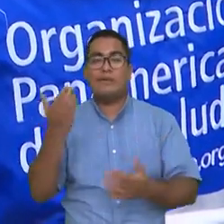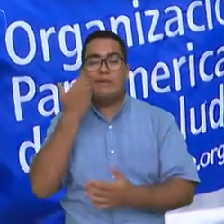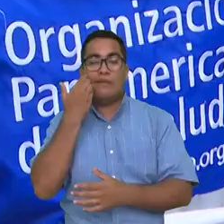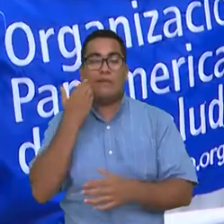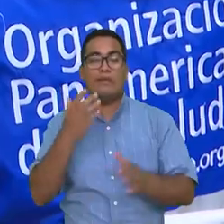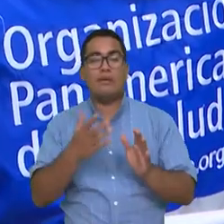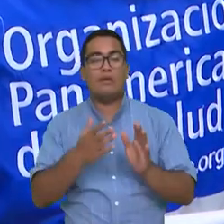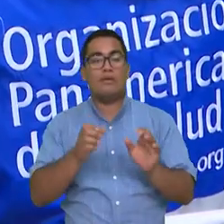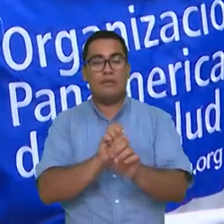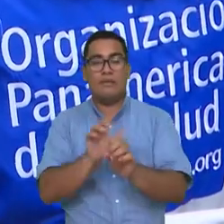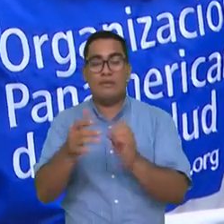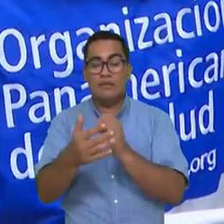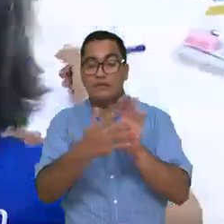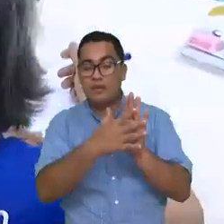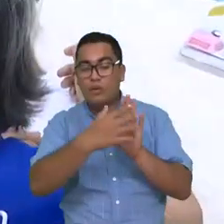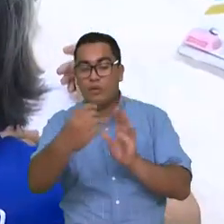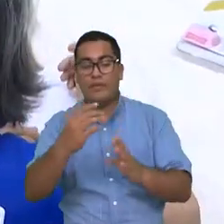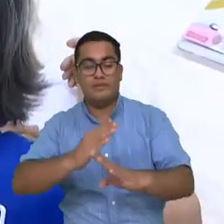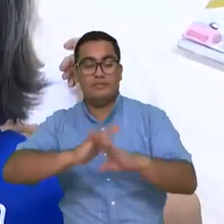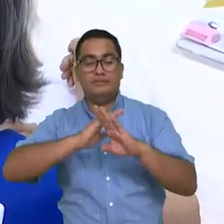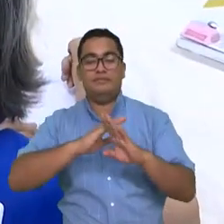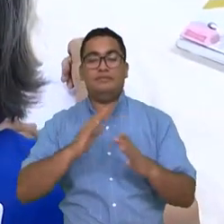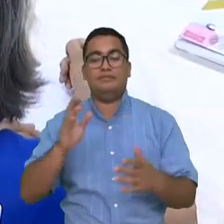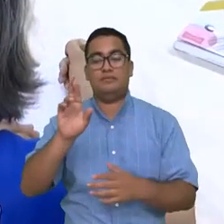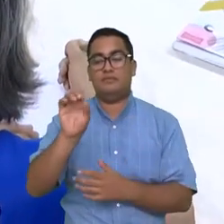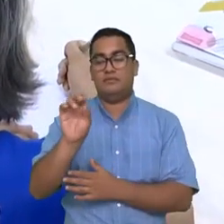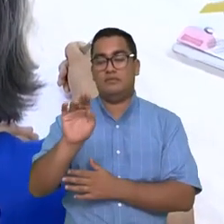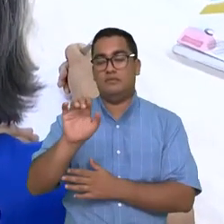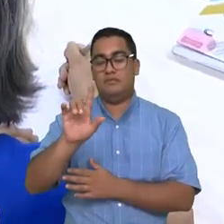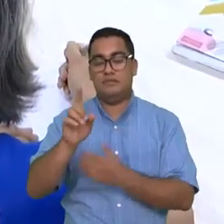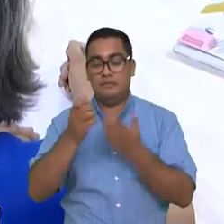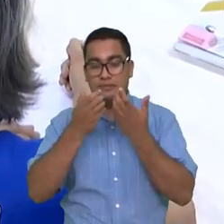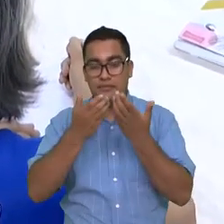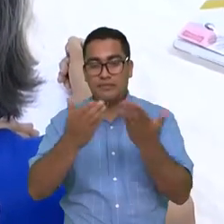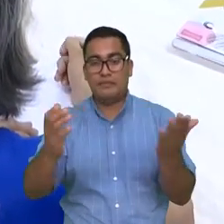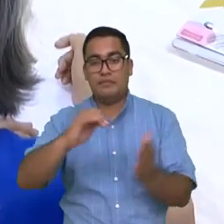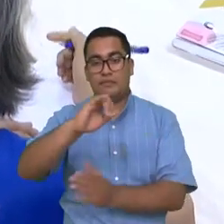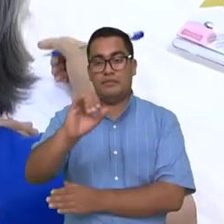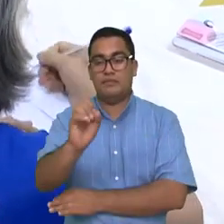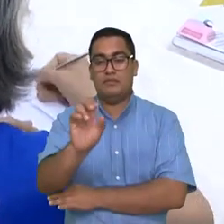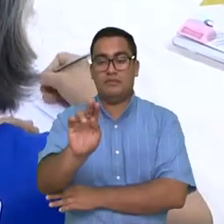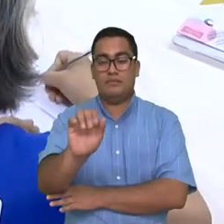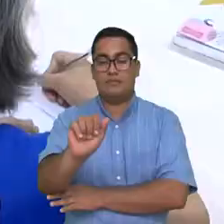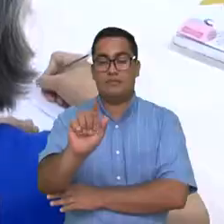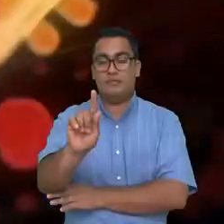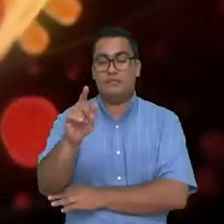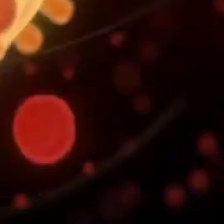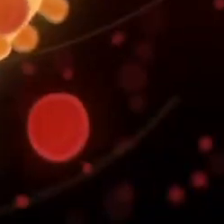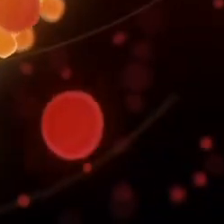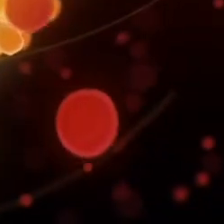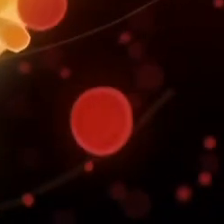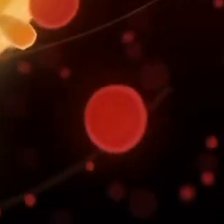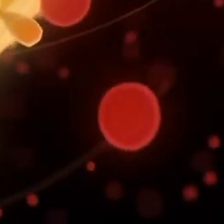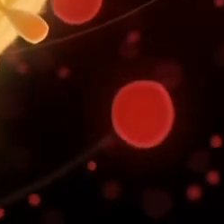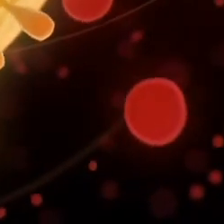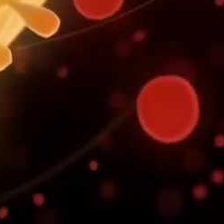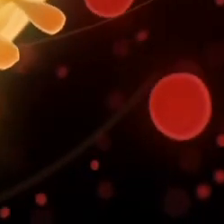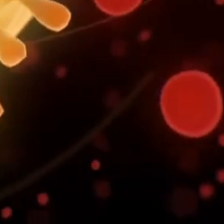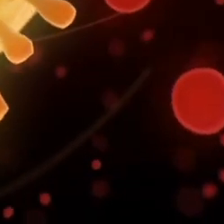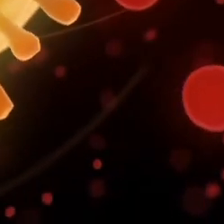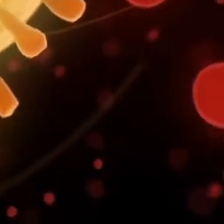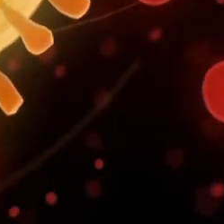del COVID-19. Con cámara de Ronald Ruiz, informó para el canal parlamentario Jonathan Castro.